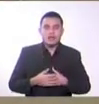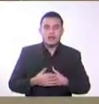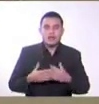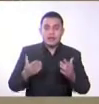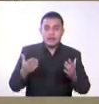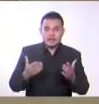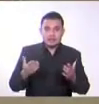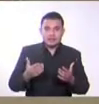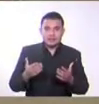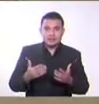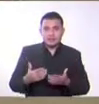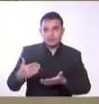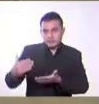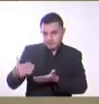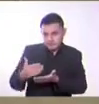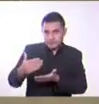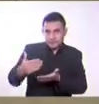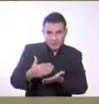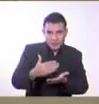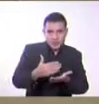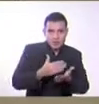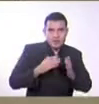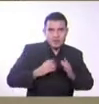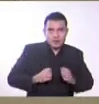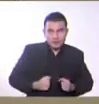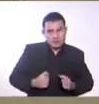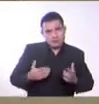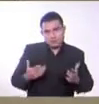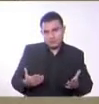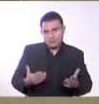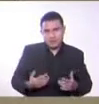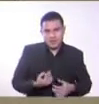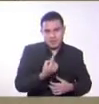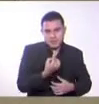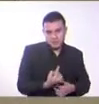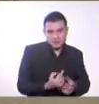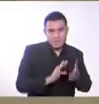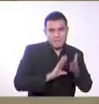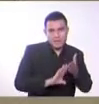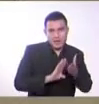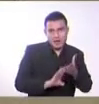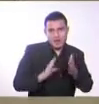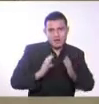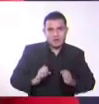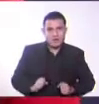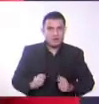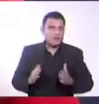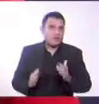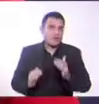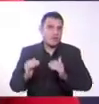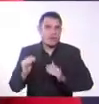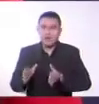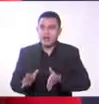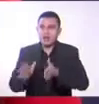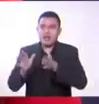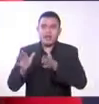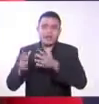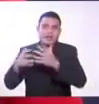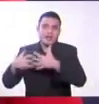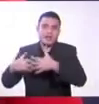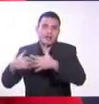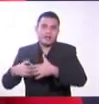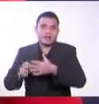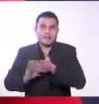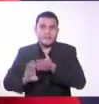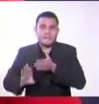recaudación para el Estado, ambos pagan impuestos, tanto la persona natural como la persona jurídica. Sí, ambos pagan impuestos, pero hay